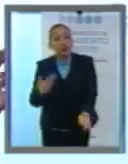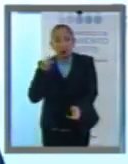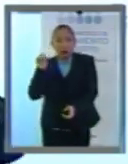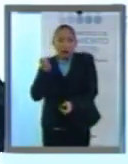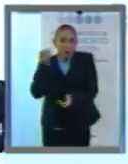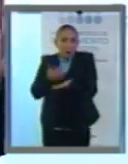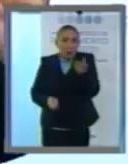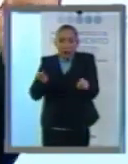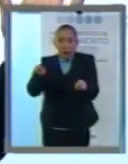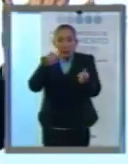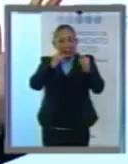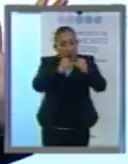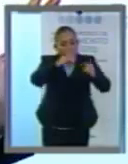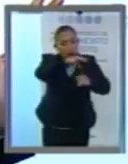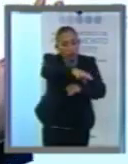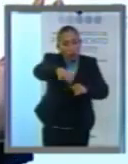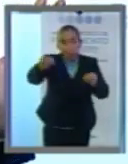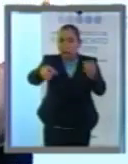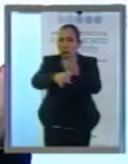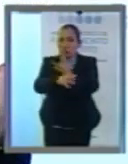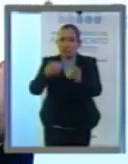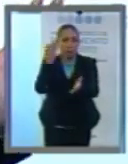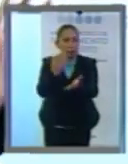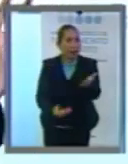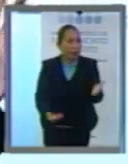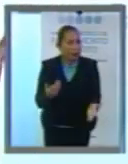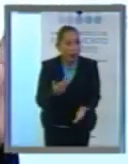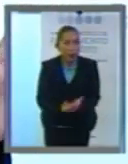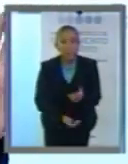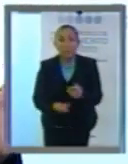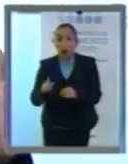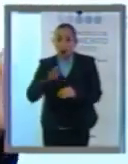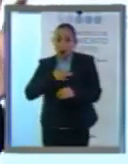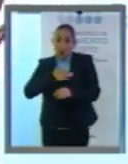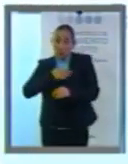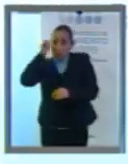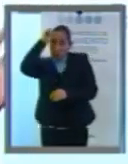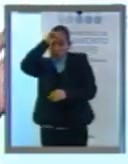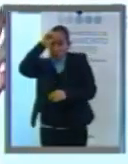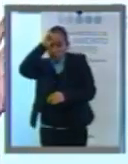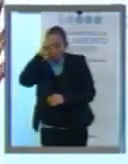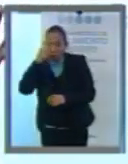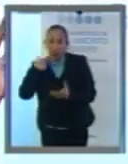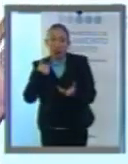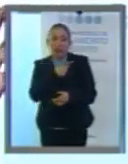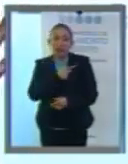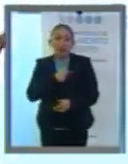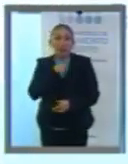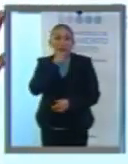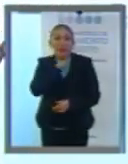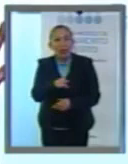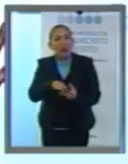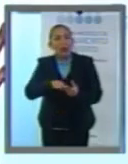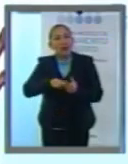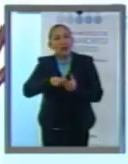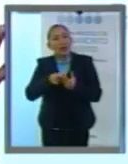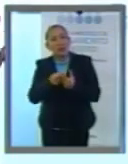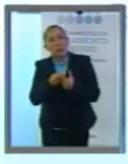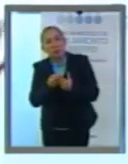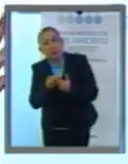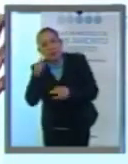por regular institucionalmente muchas cosas, pero desde mi punto de vista tendremos que también empezar a